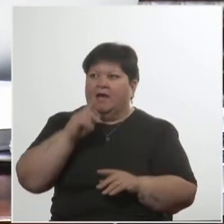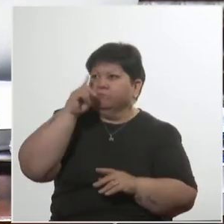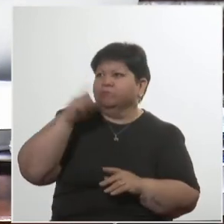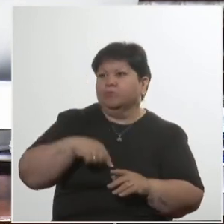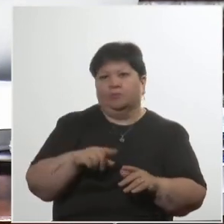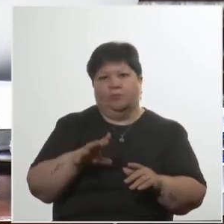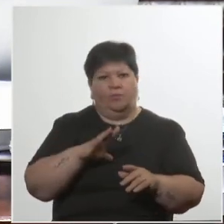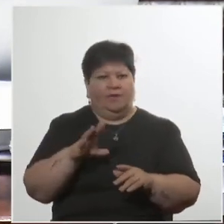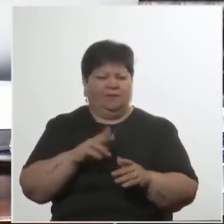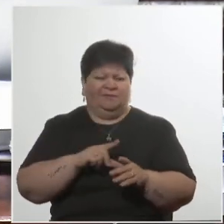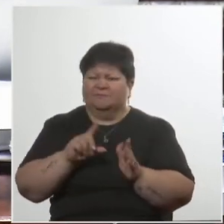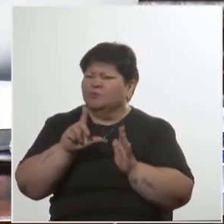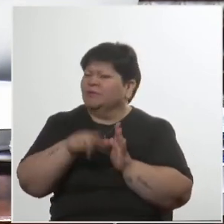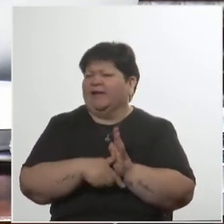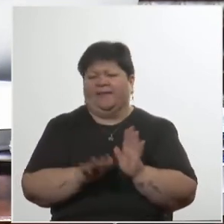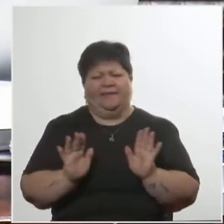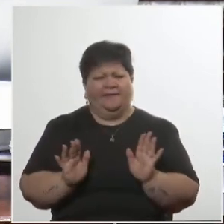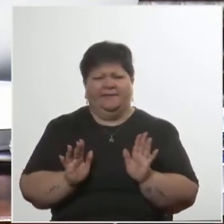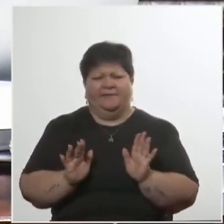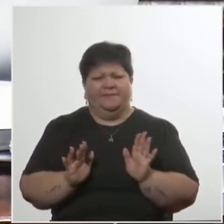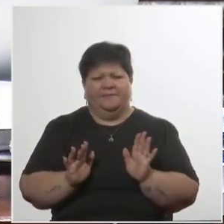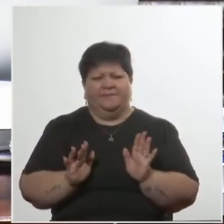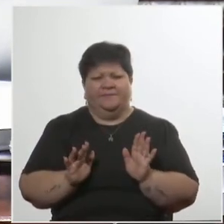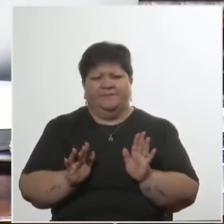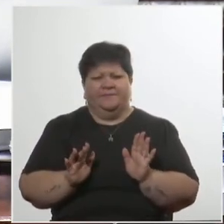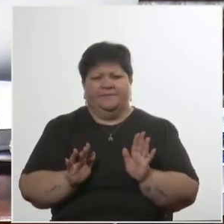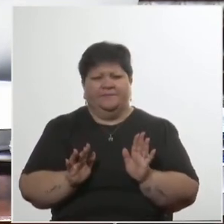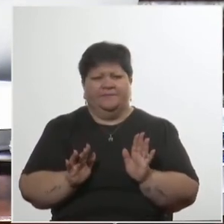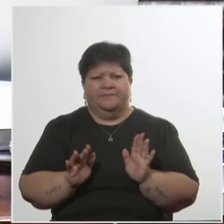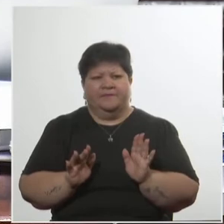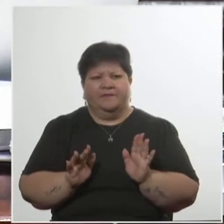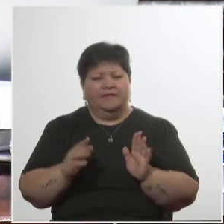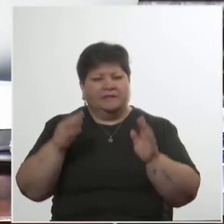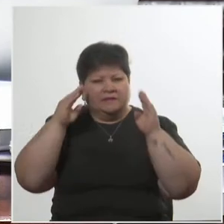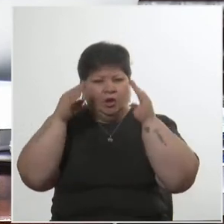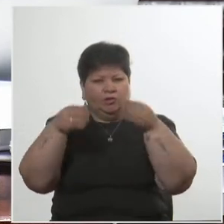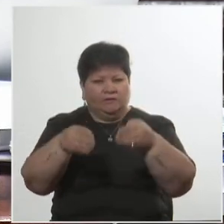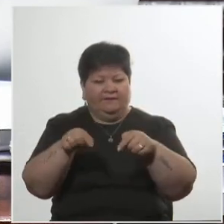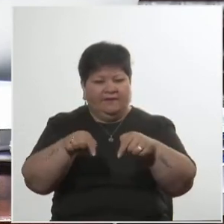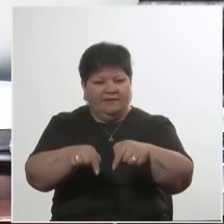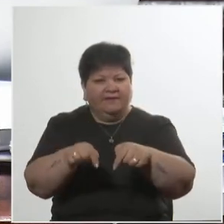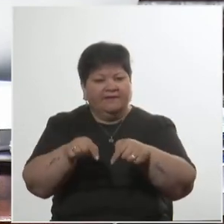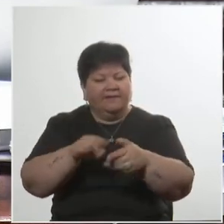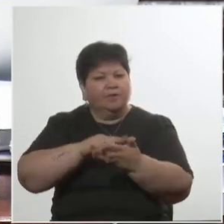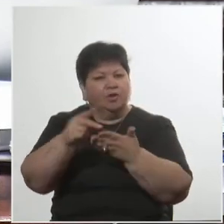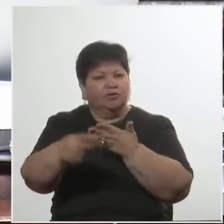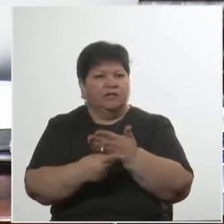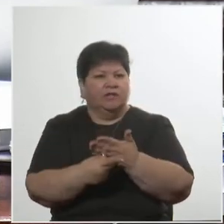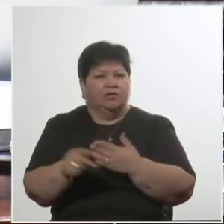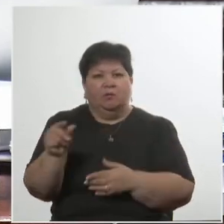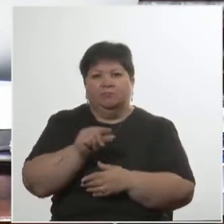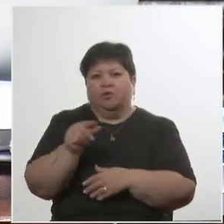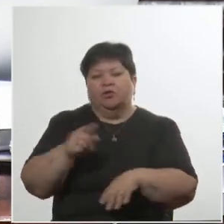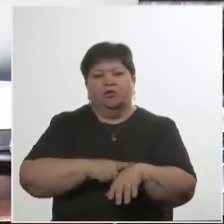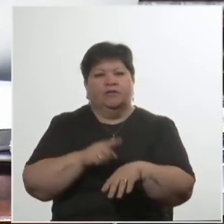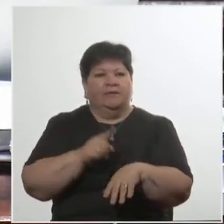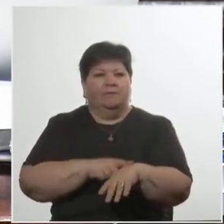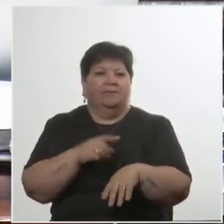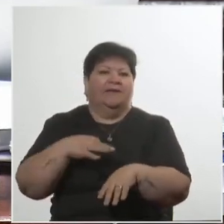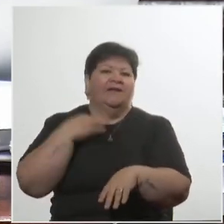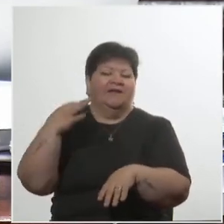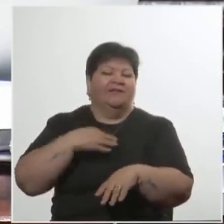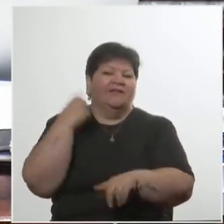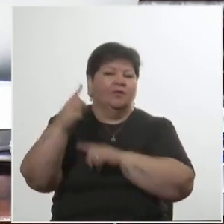es muy tarde que se llega a considerar este proyecto ya queda muy poco tiempo para la vida de